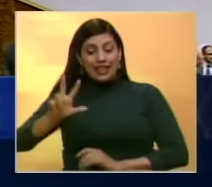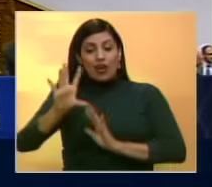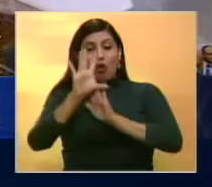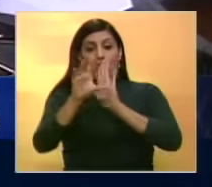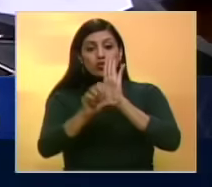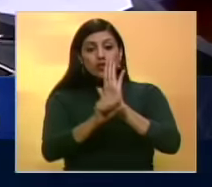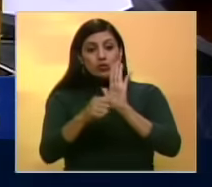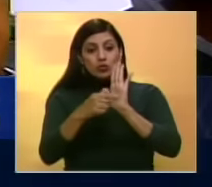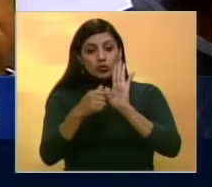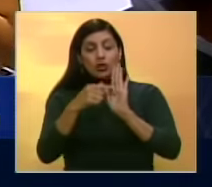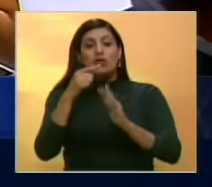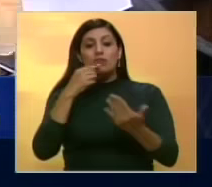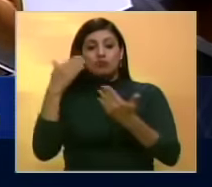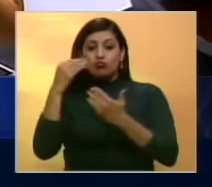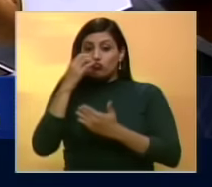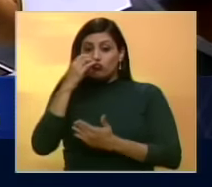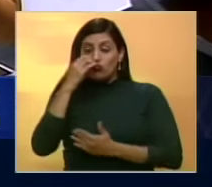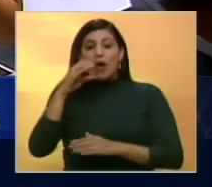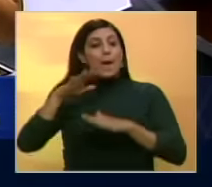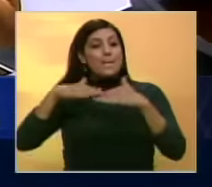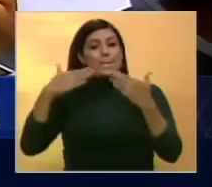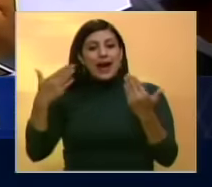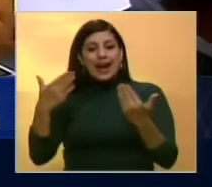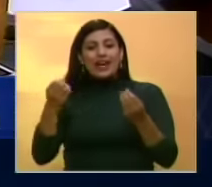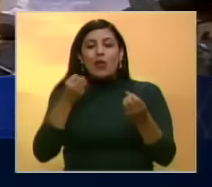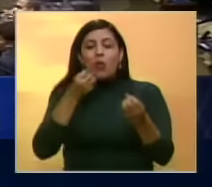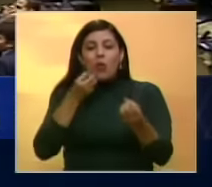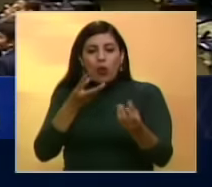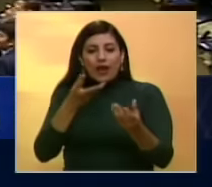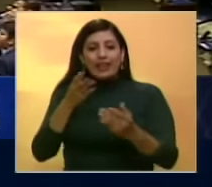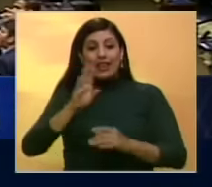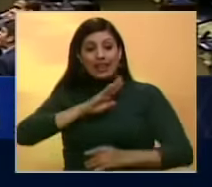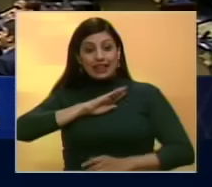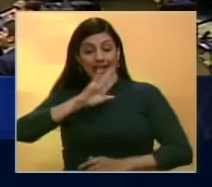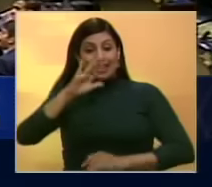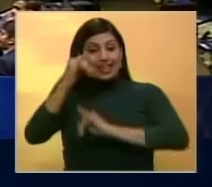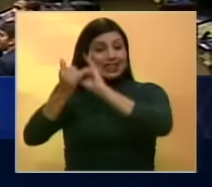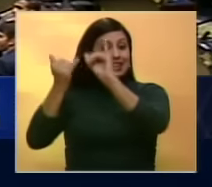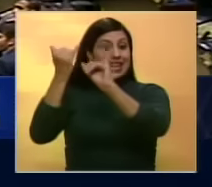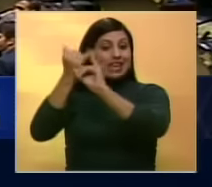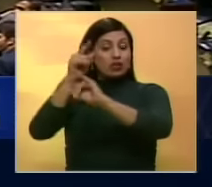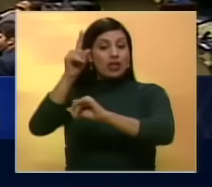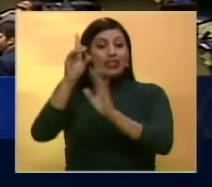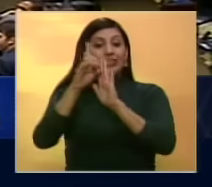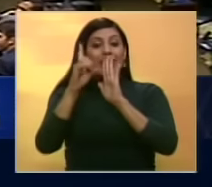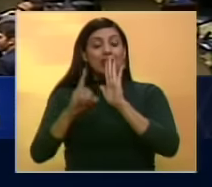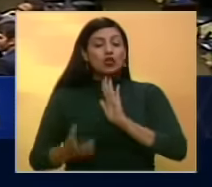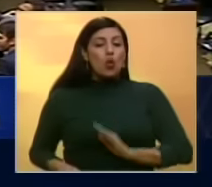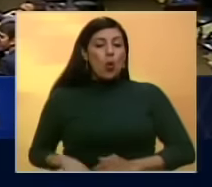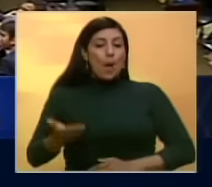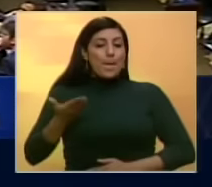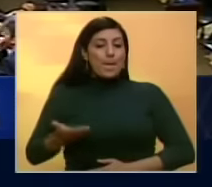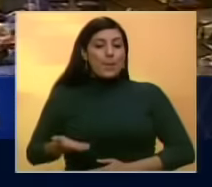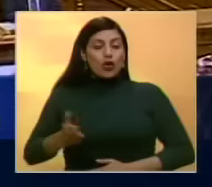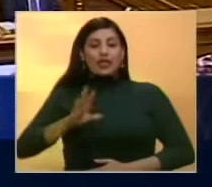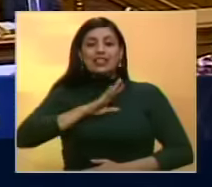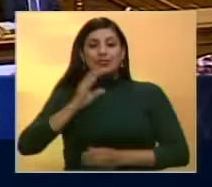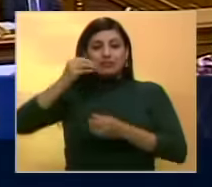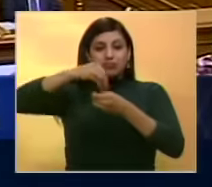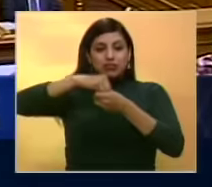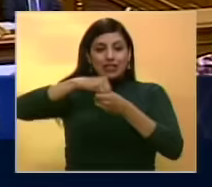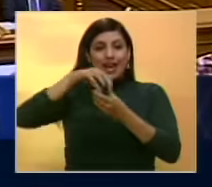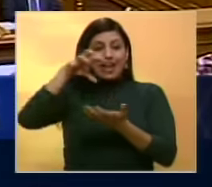fue invocado por la diputada orzano para recalcar que los tratados internacionales sobre derechos fundamentales suscritos